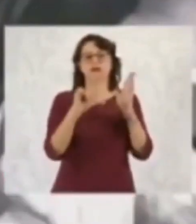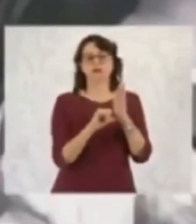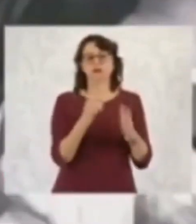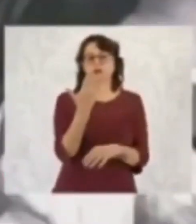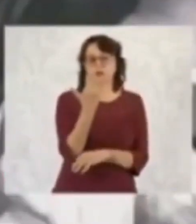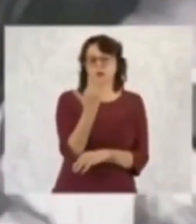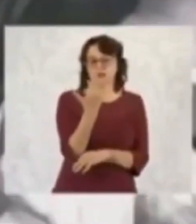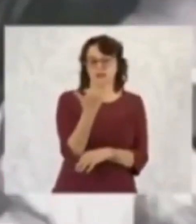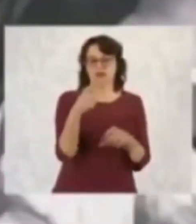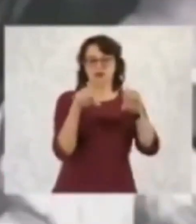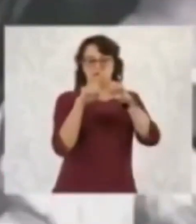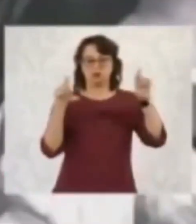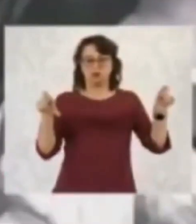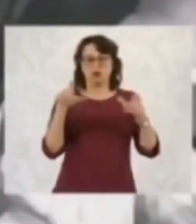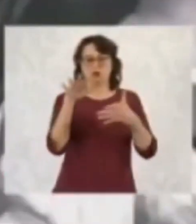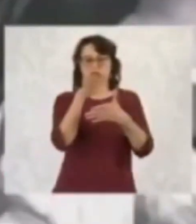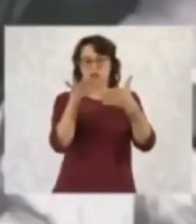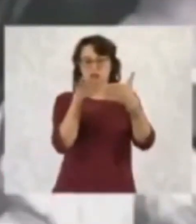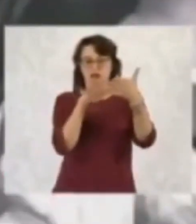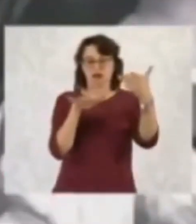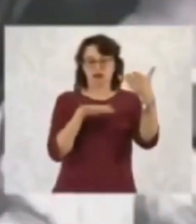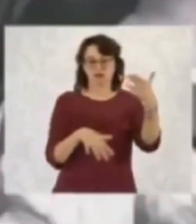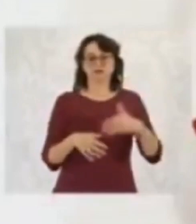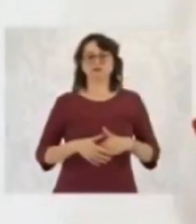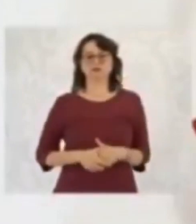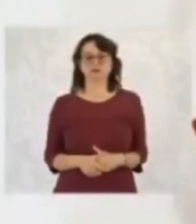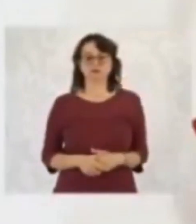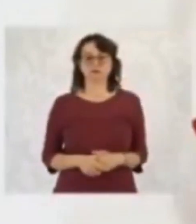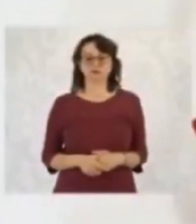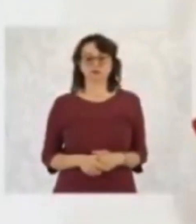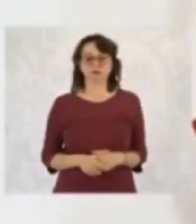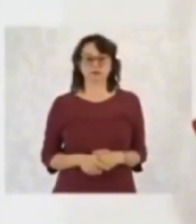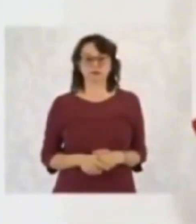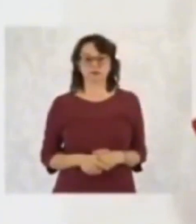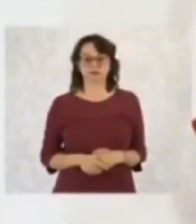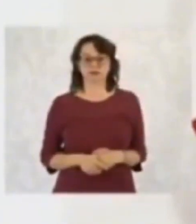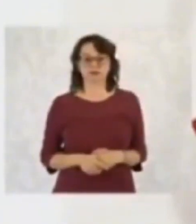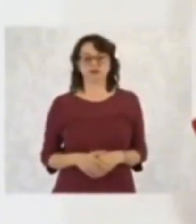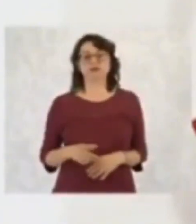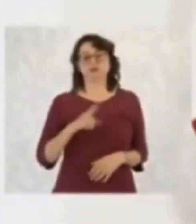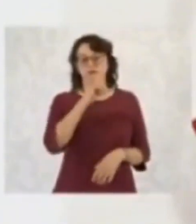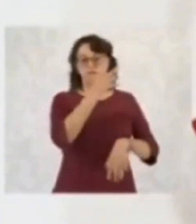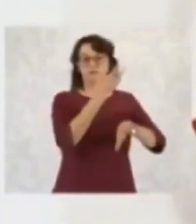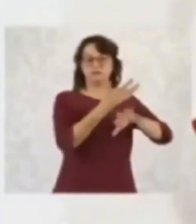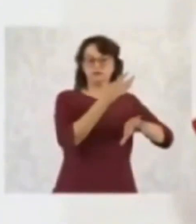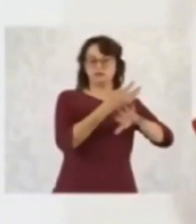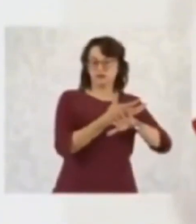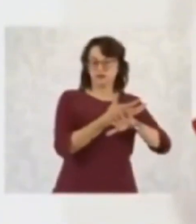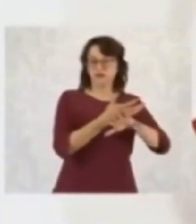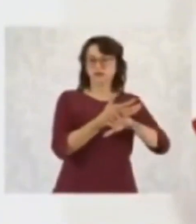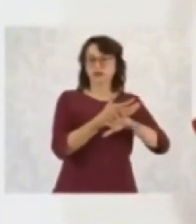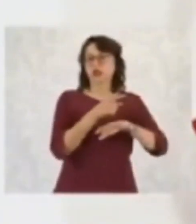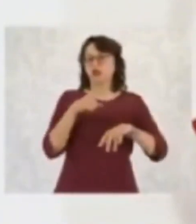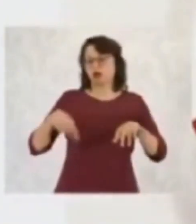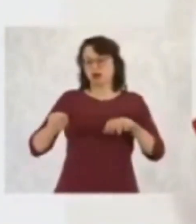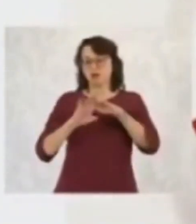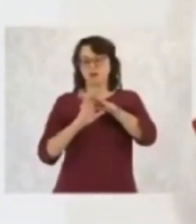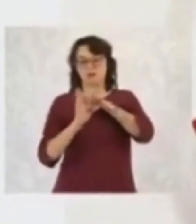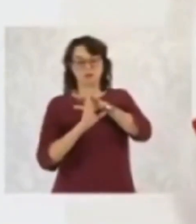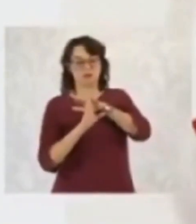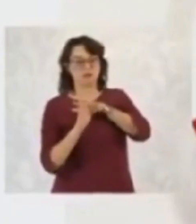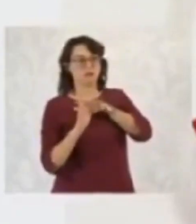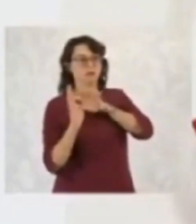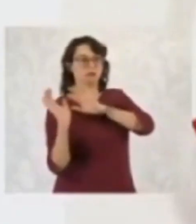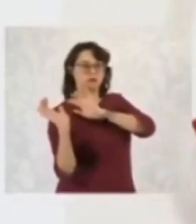Unidos. Vamos a leer nada más la primera parte. Dice, los nacionales de un estado contratante, es decir, los paisanos mexicanos, no